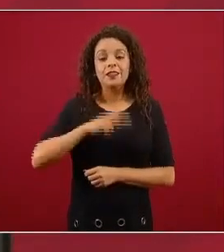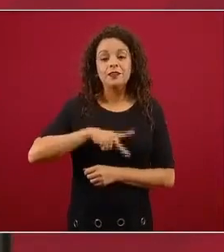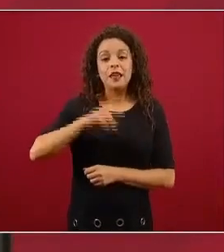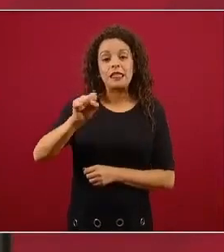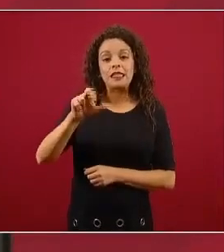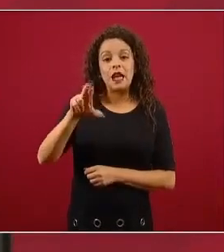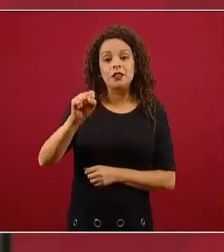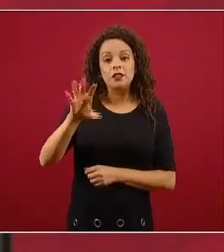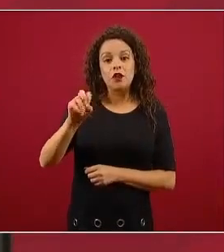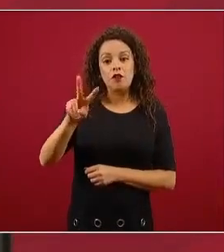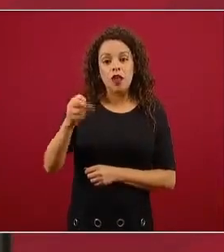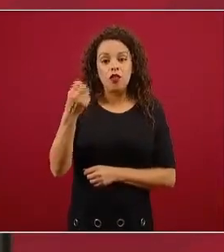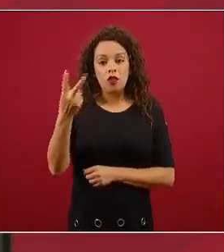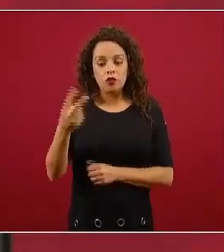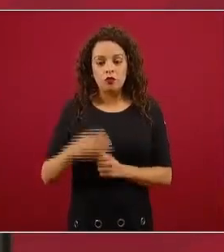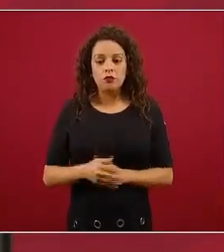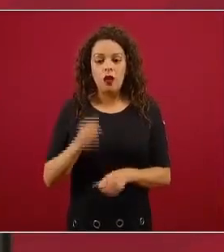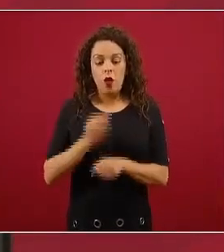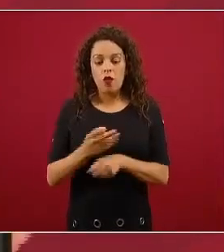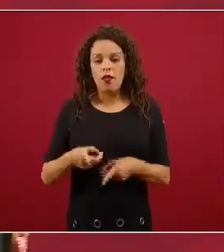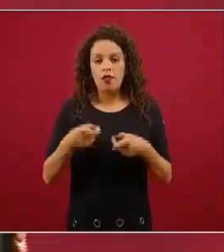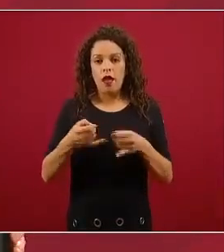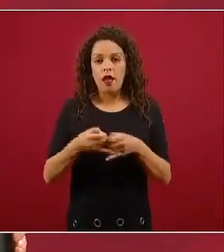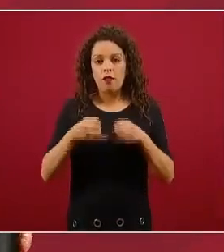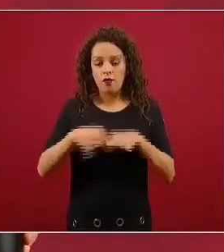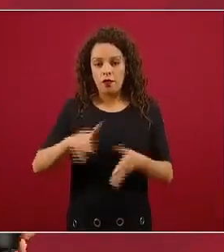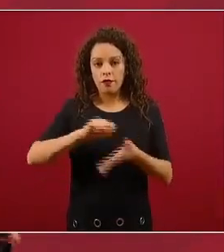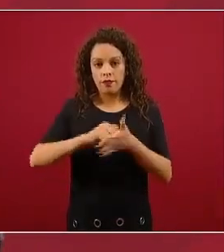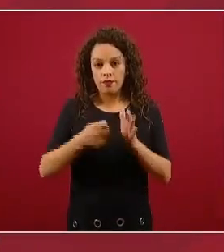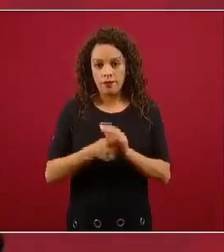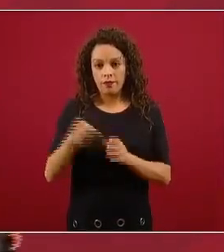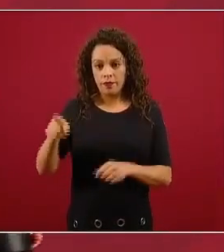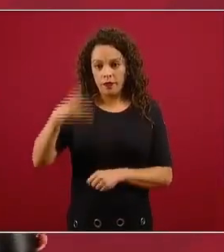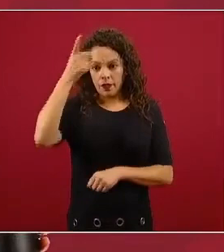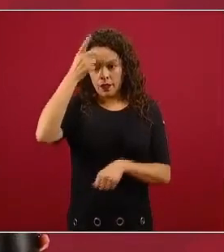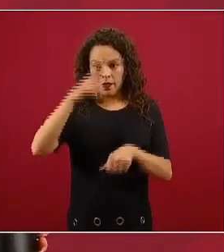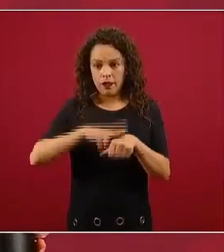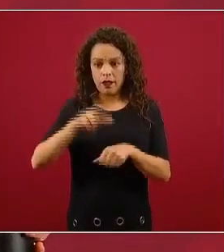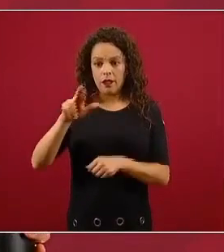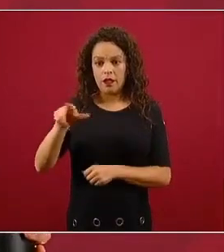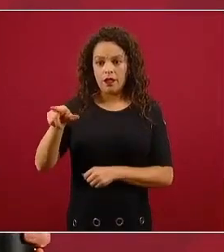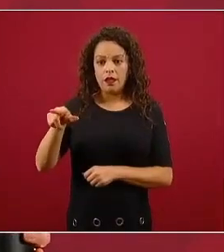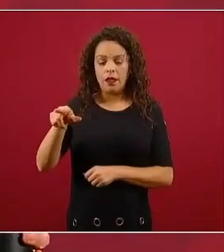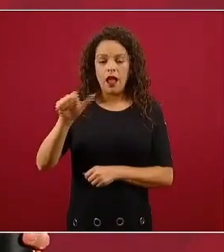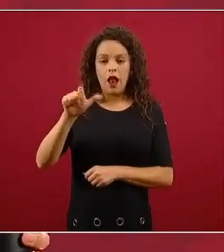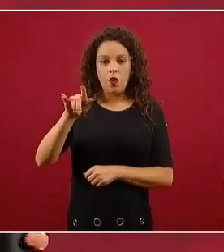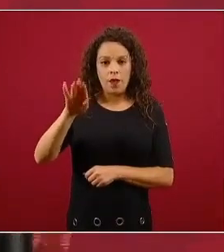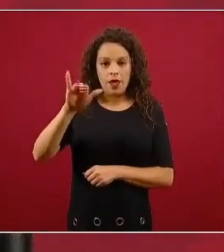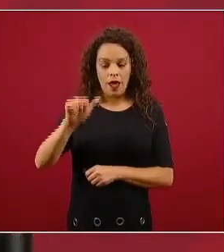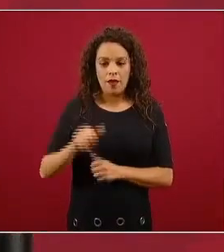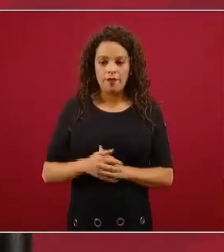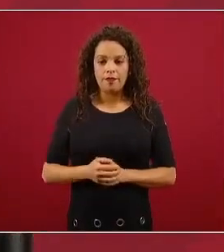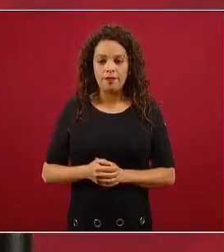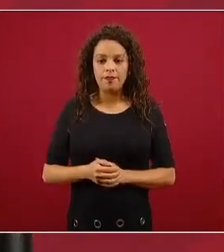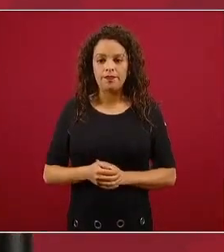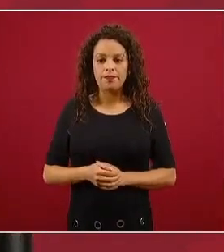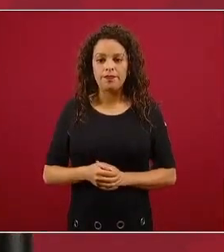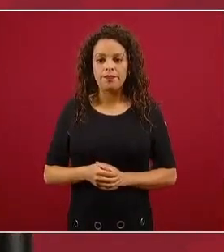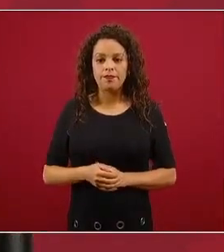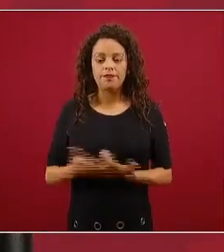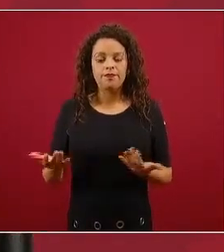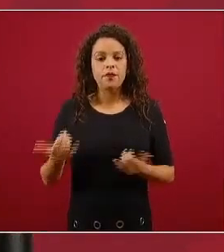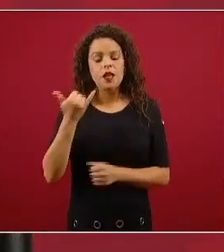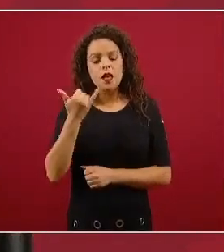nuestro informe técnico que presentará el doctor josé luís alomía director general de epidemiología de la secretaría de salud y abordaremos